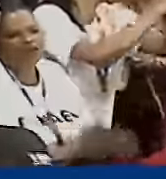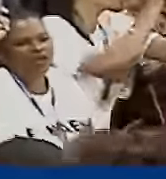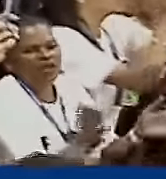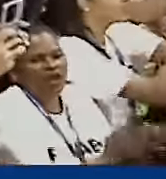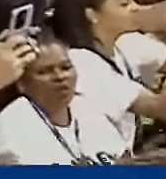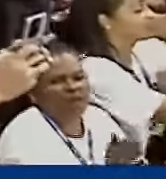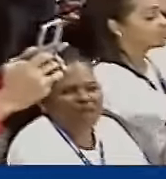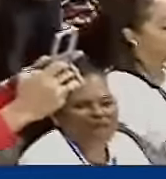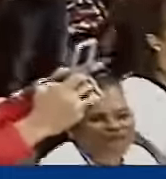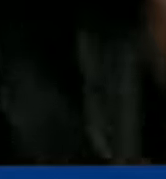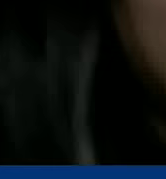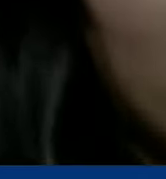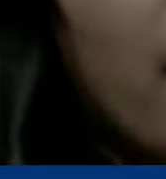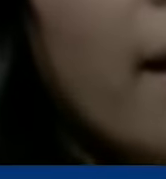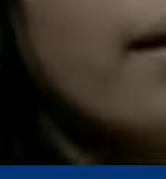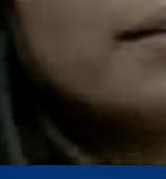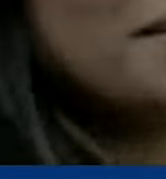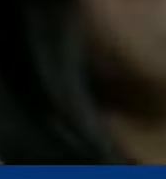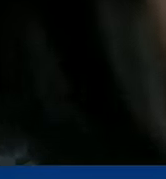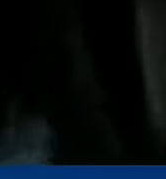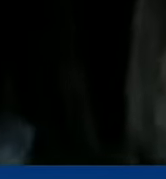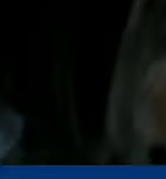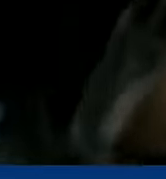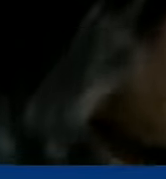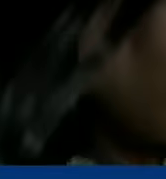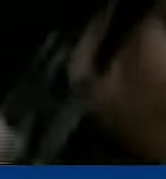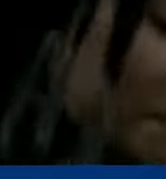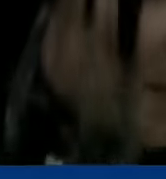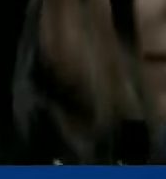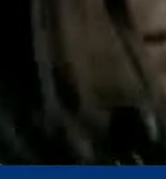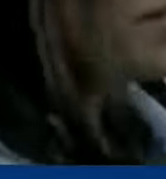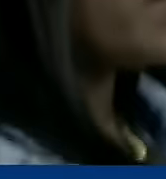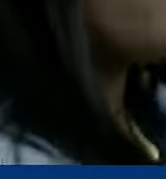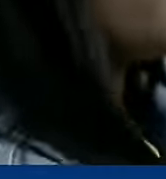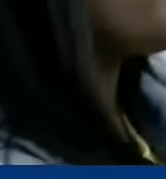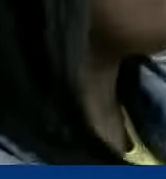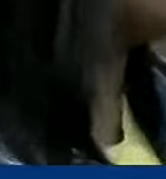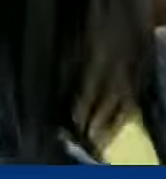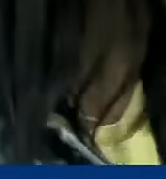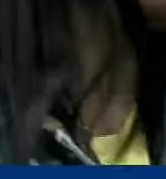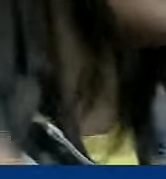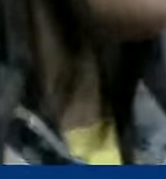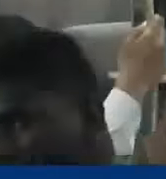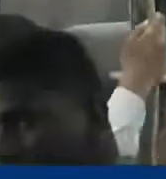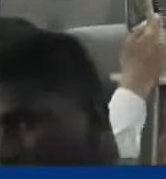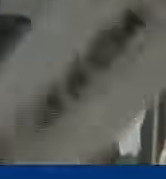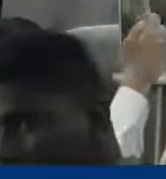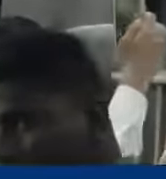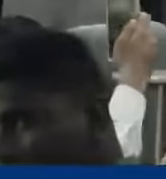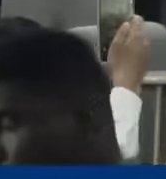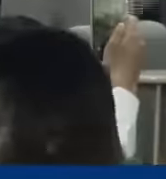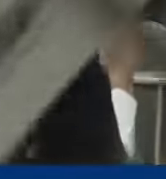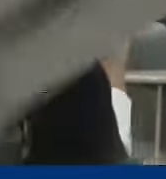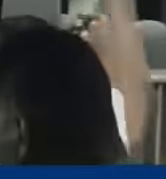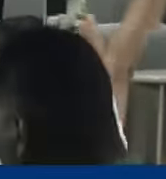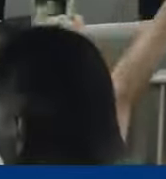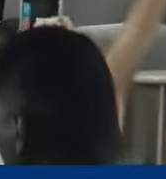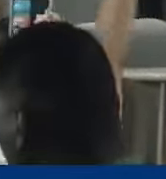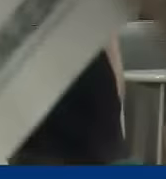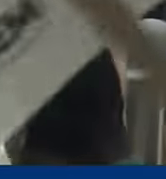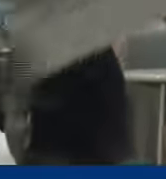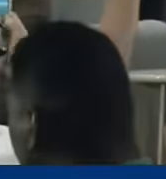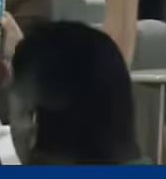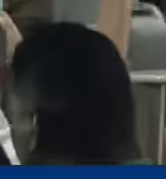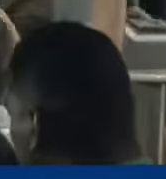tifón rompe mis velas y enterrar mi cuerpo cerca? ¿En dónde?